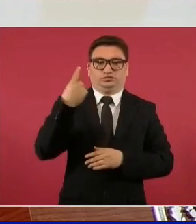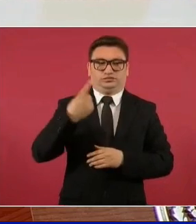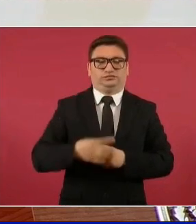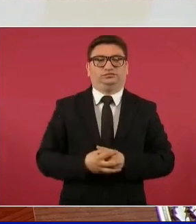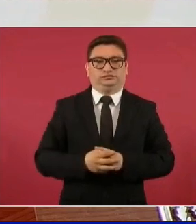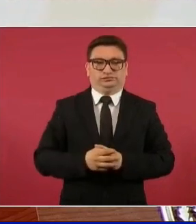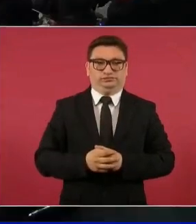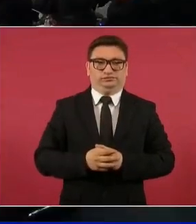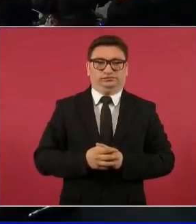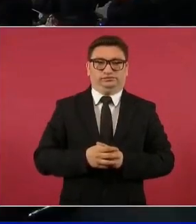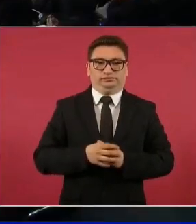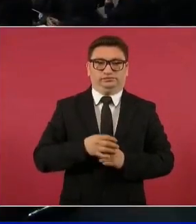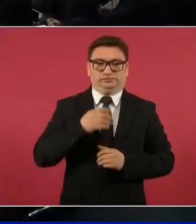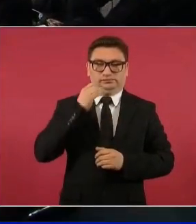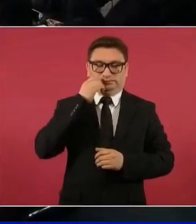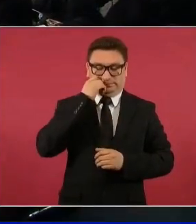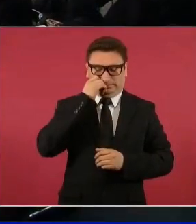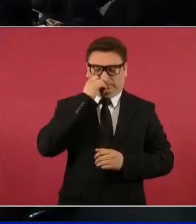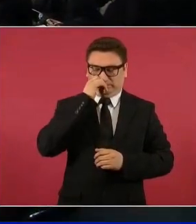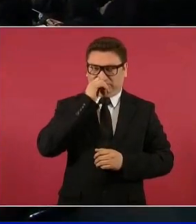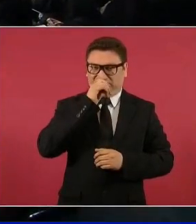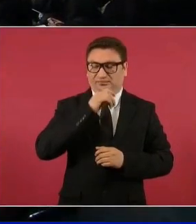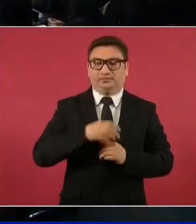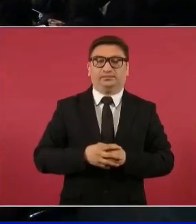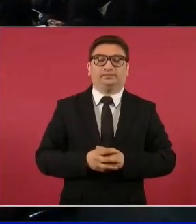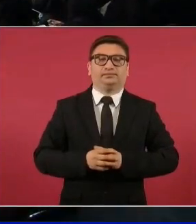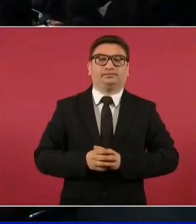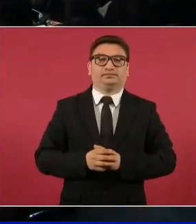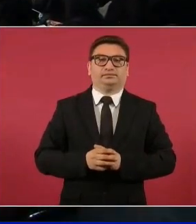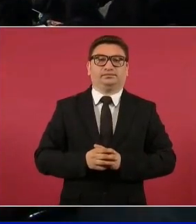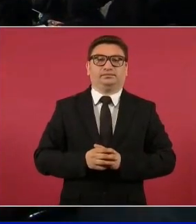No hay ninguna fuente de financiamiento